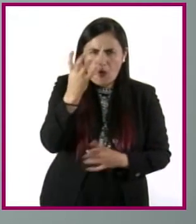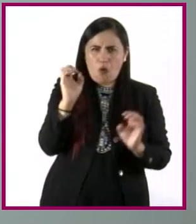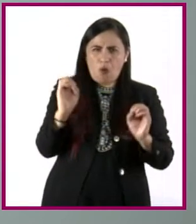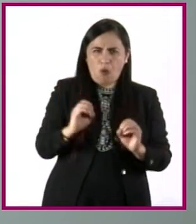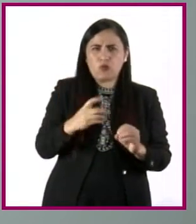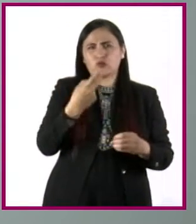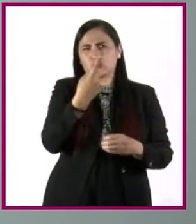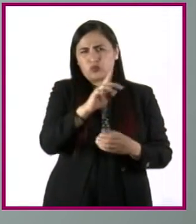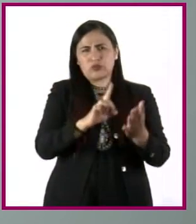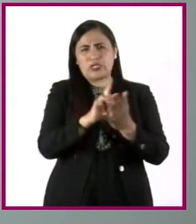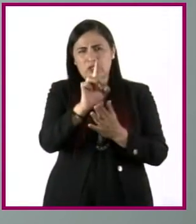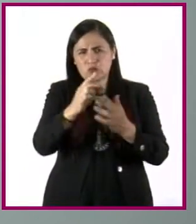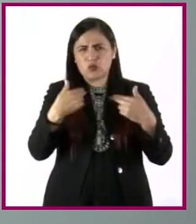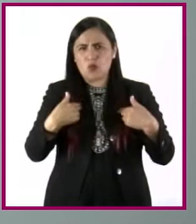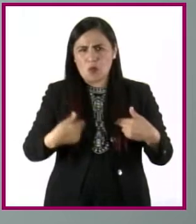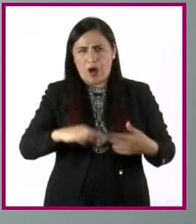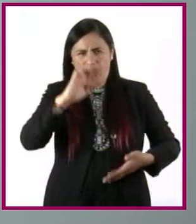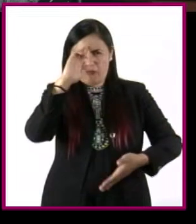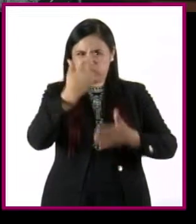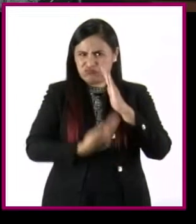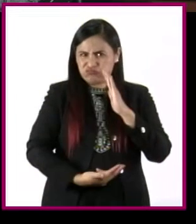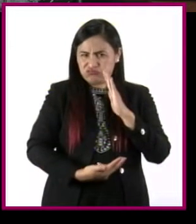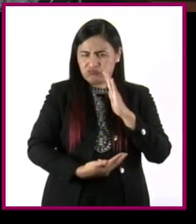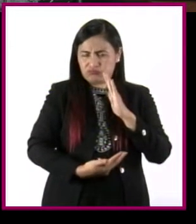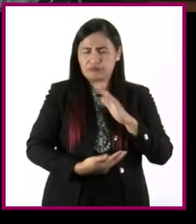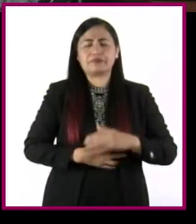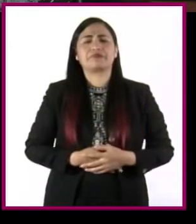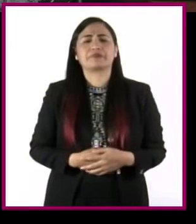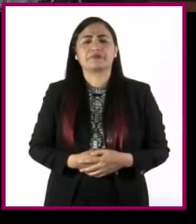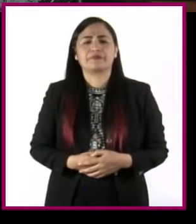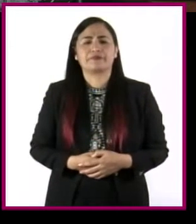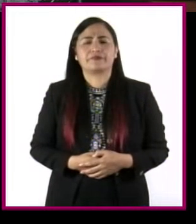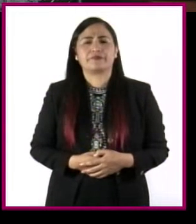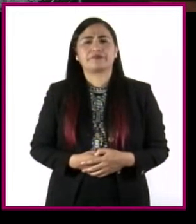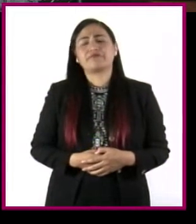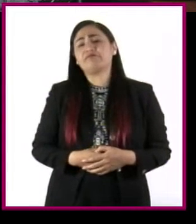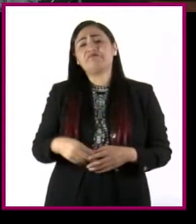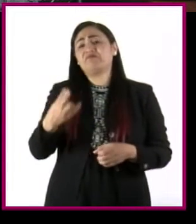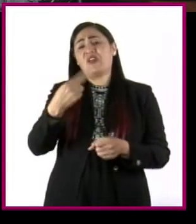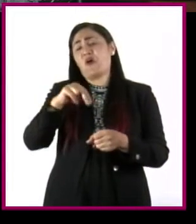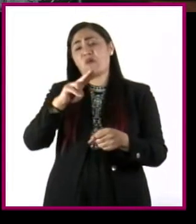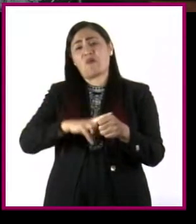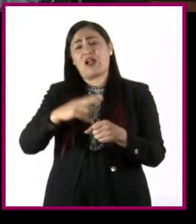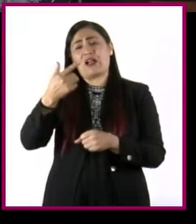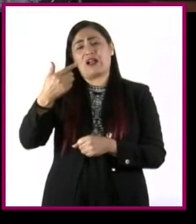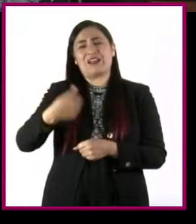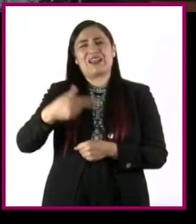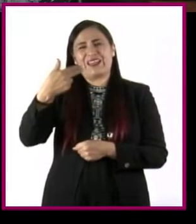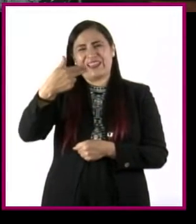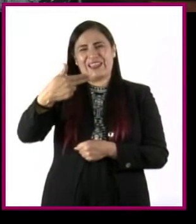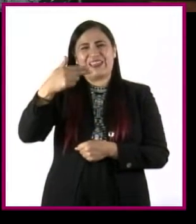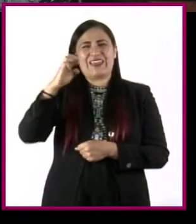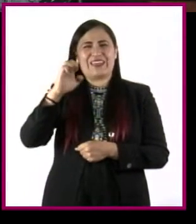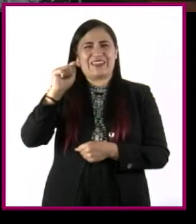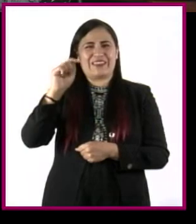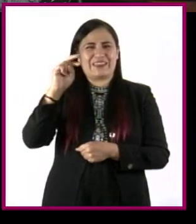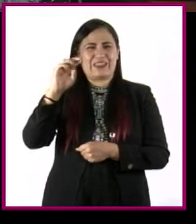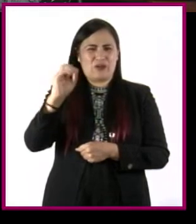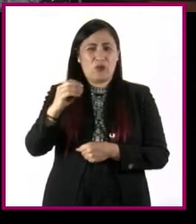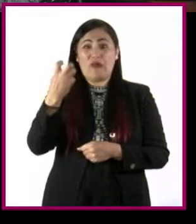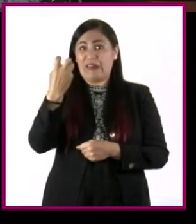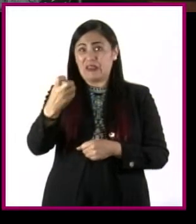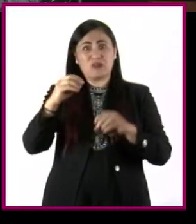de los derechos humanos y libertades. Ok. La heteronormatividad es una creencia generalizada y